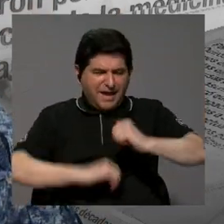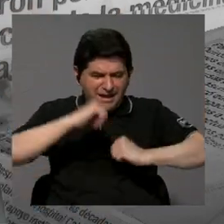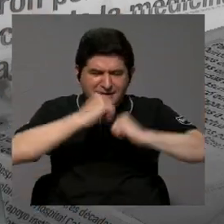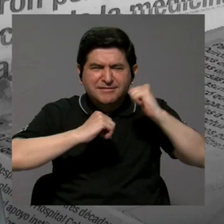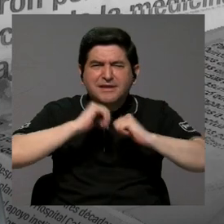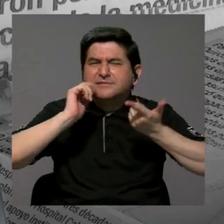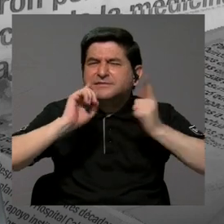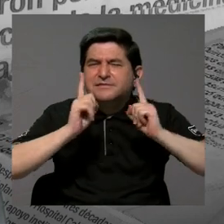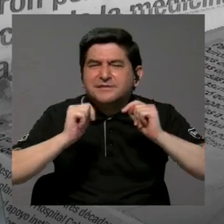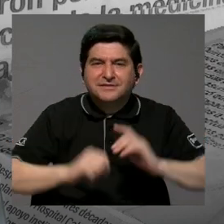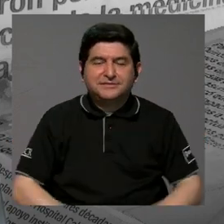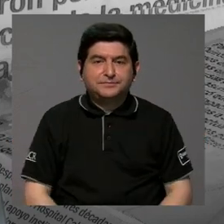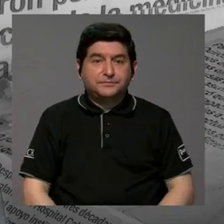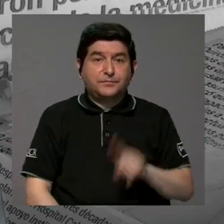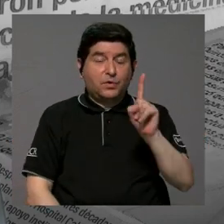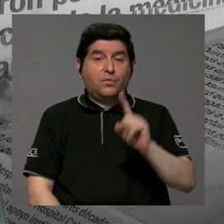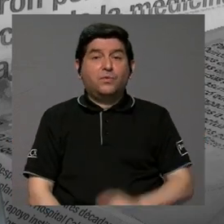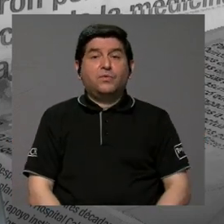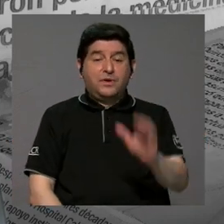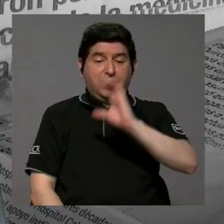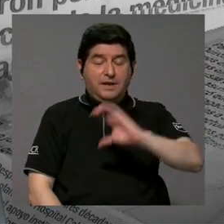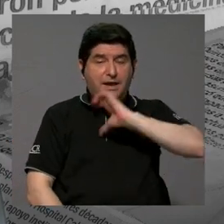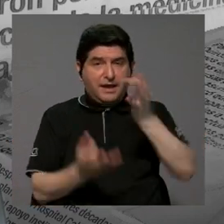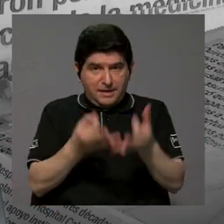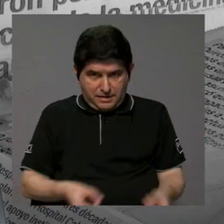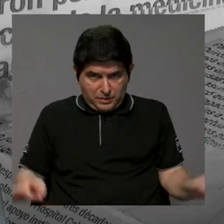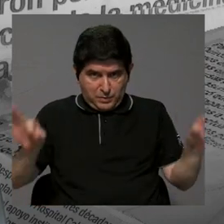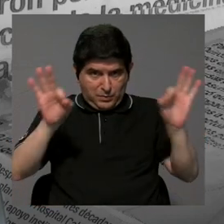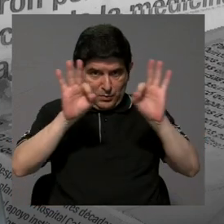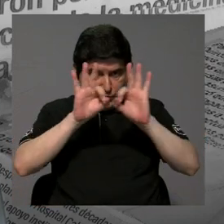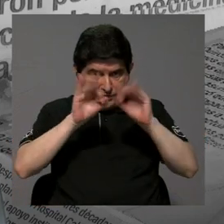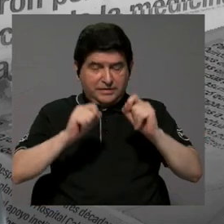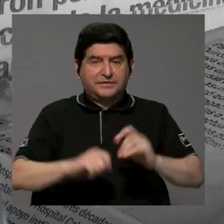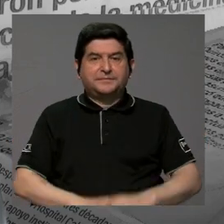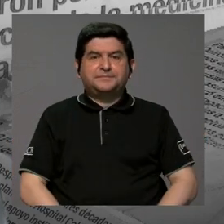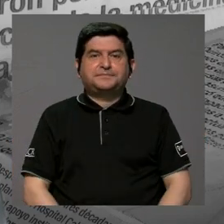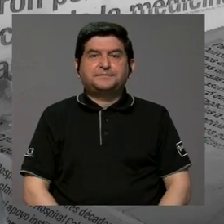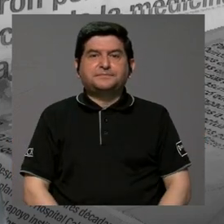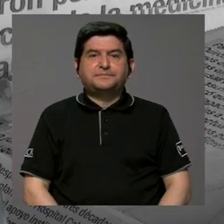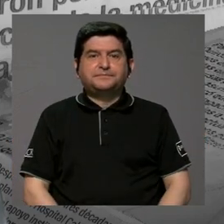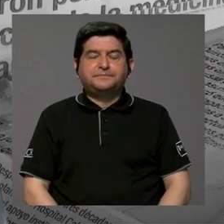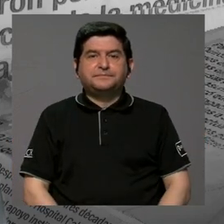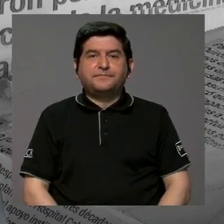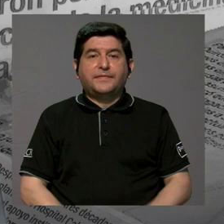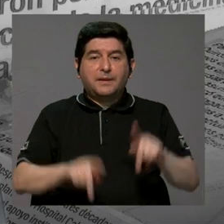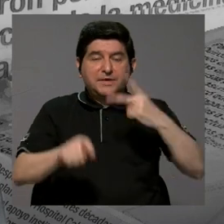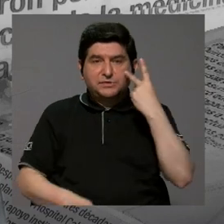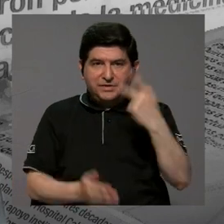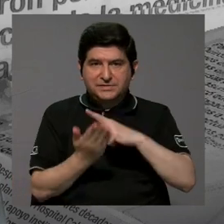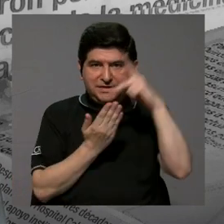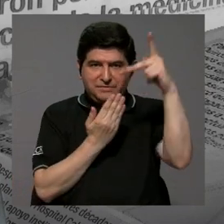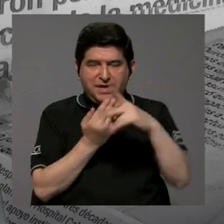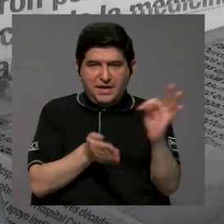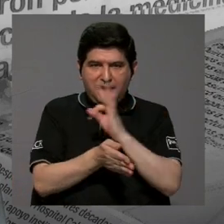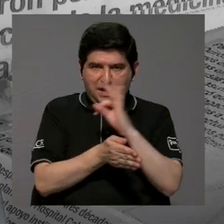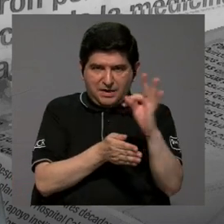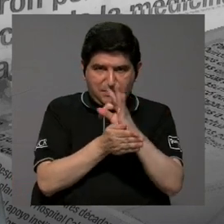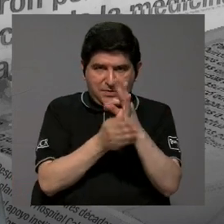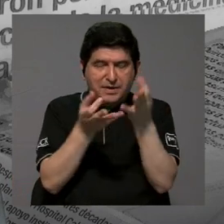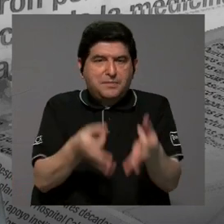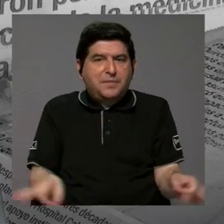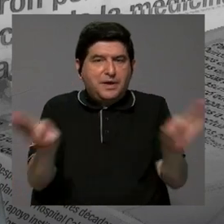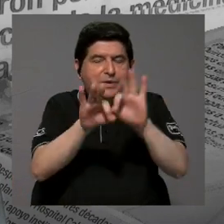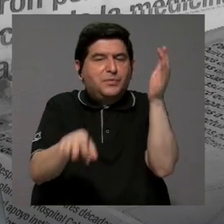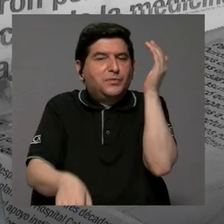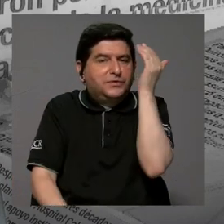Claro. Uno de los aspectos más importantes, Alejandra, es que y los señores televidentes, señoras y señores televidentes, es